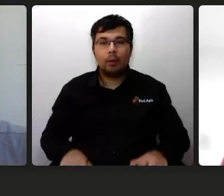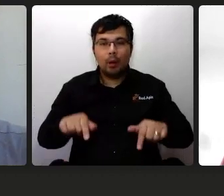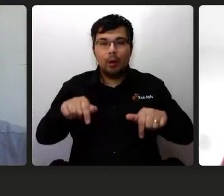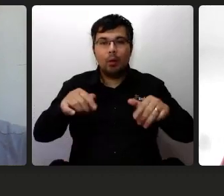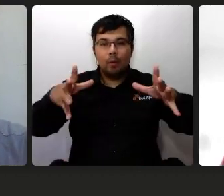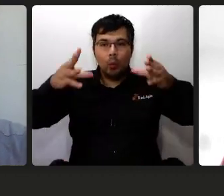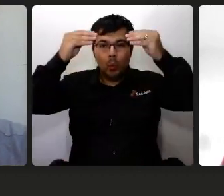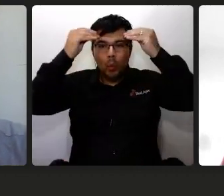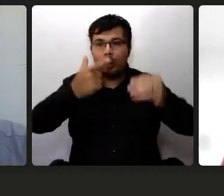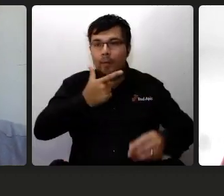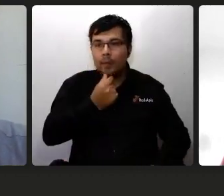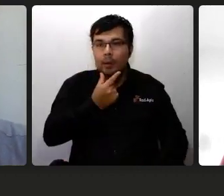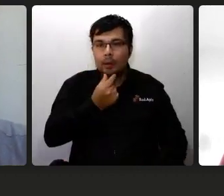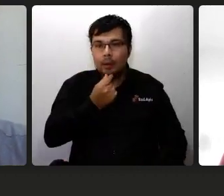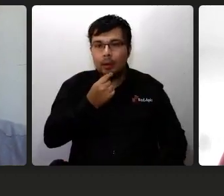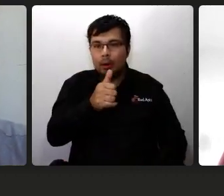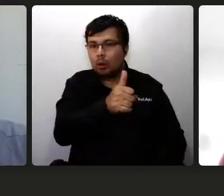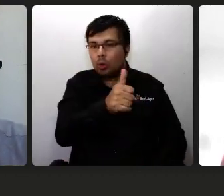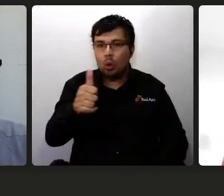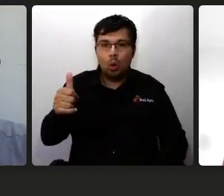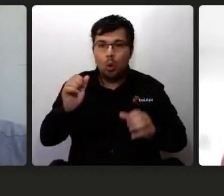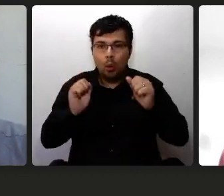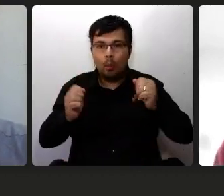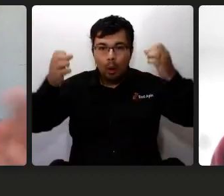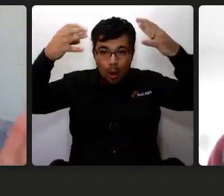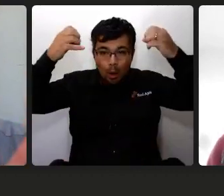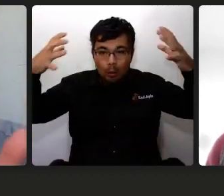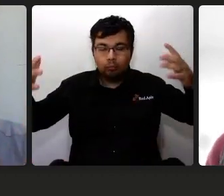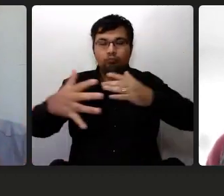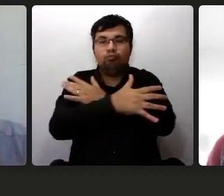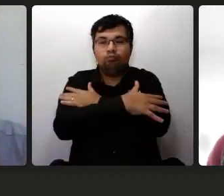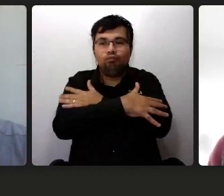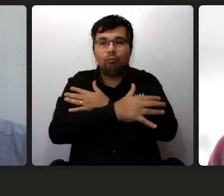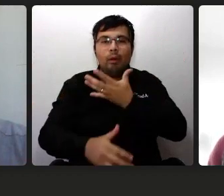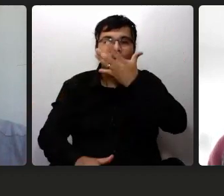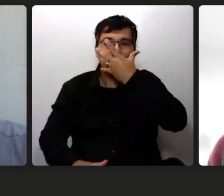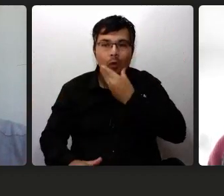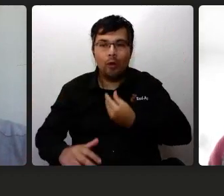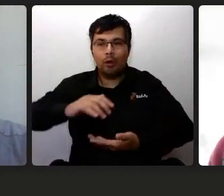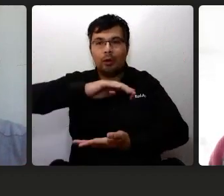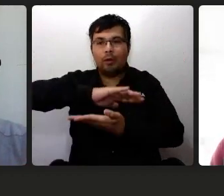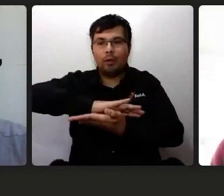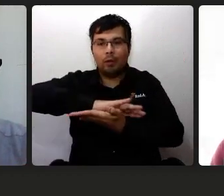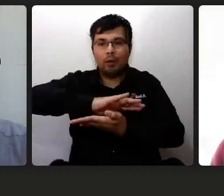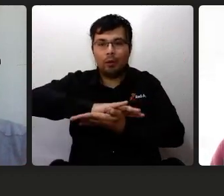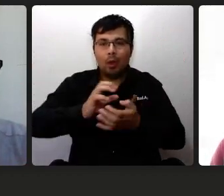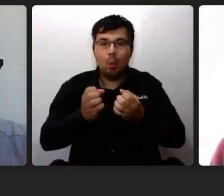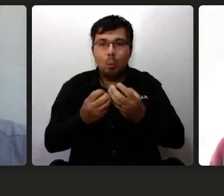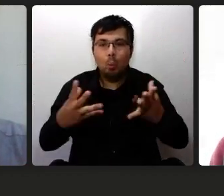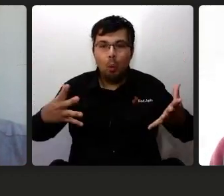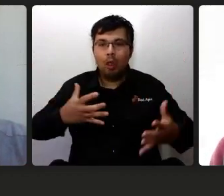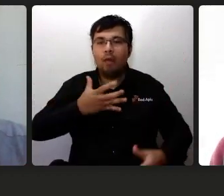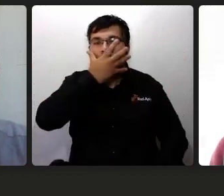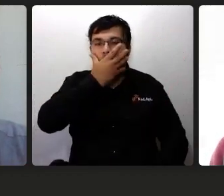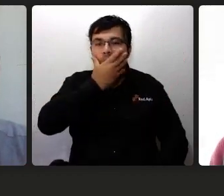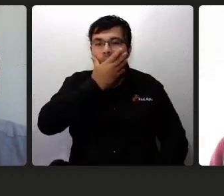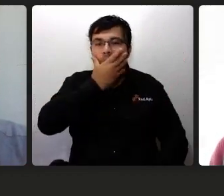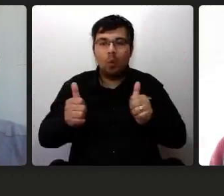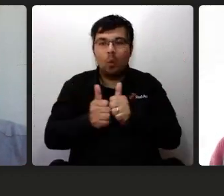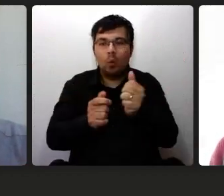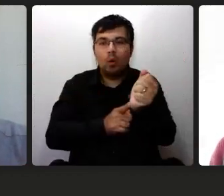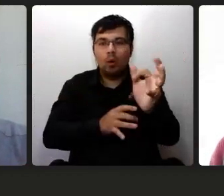aprender. Así que mil gracias, Magdalena. Te mando un gran, gran abrazo. Lindas fiestas. que sean muy lindas junto a la familia, y sin duda estaremos